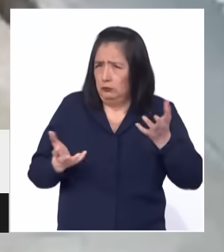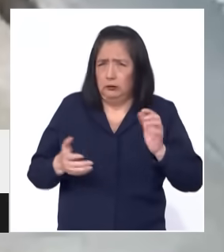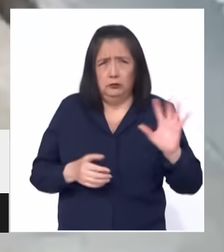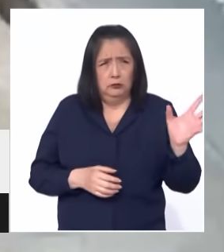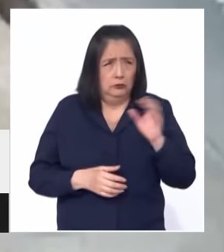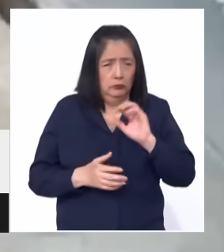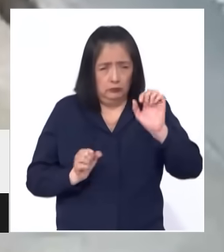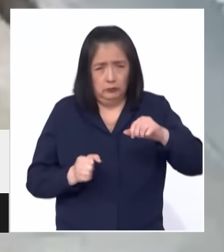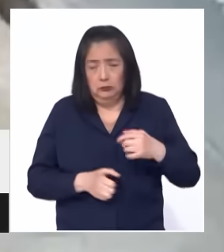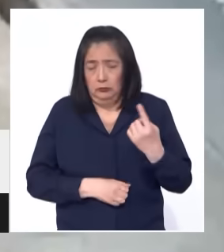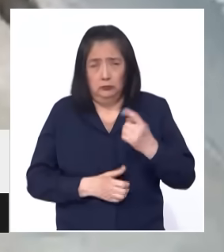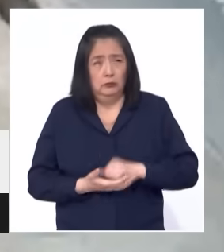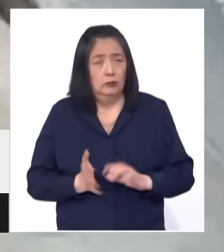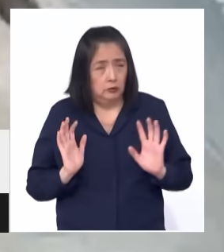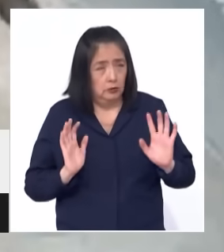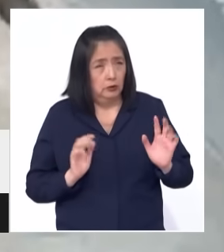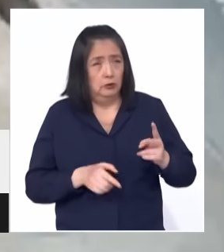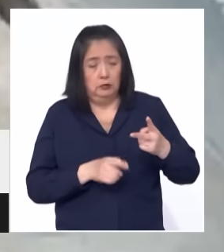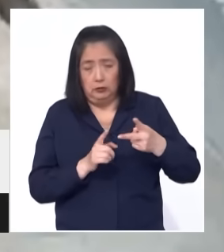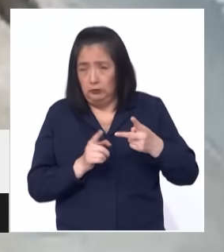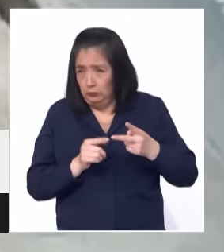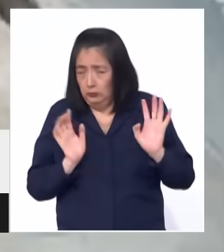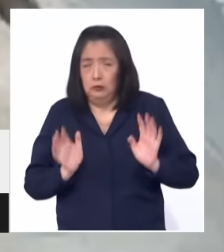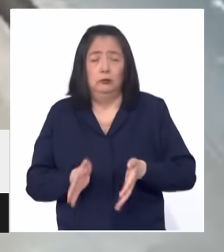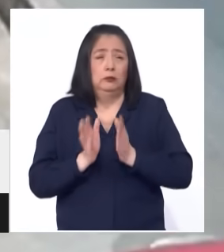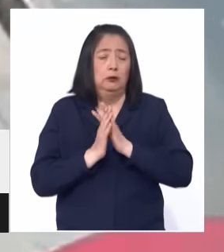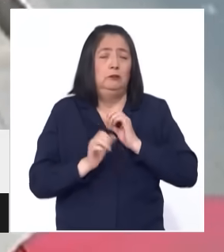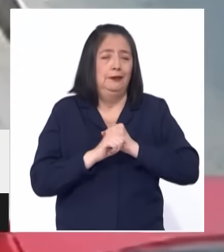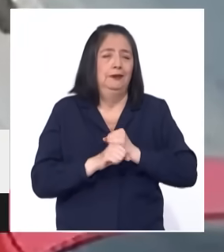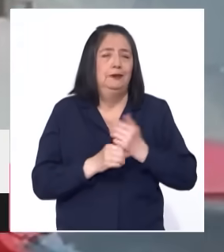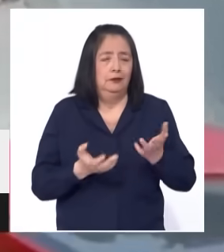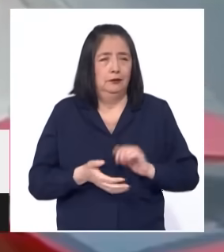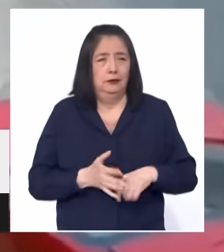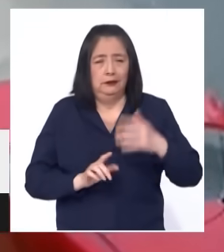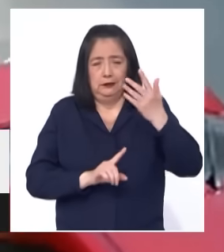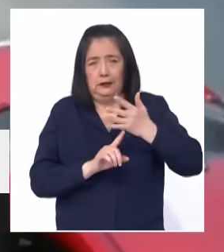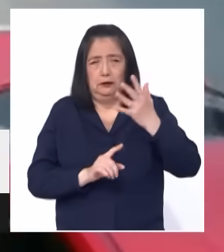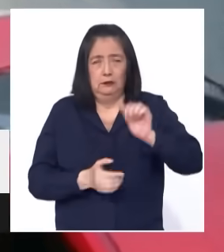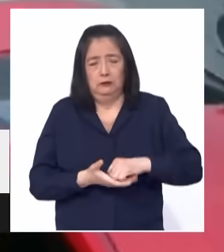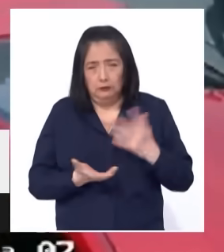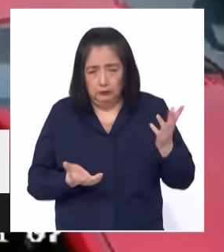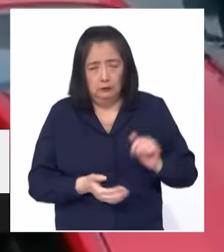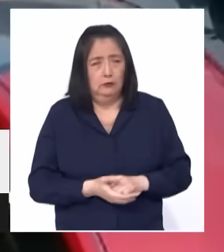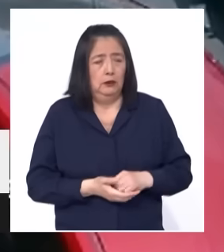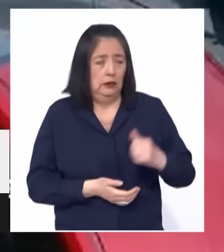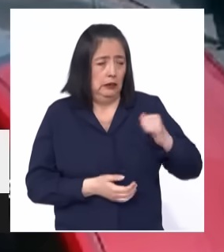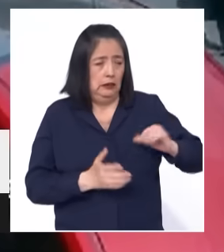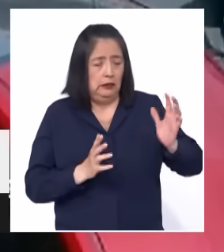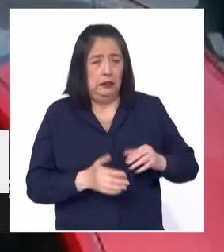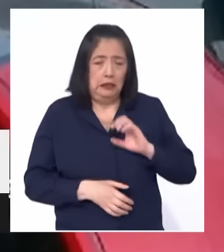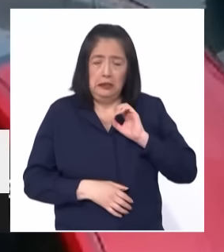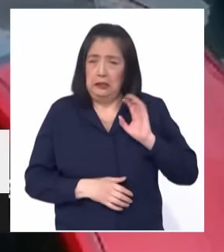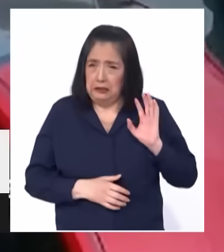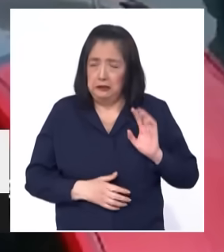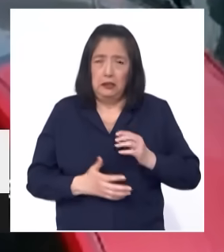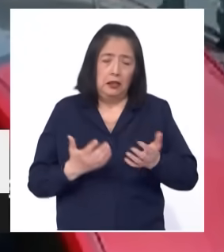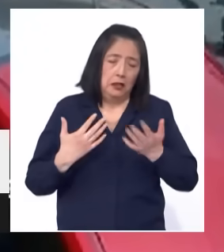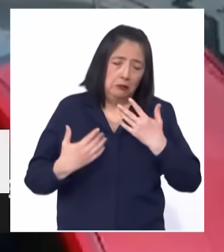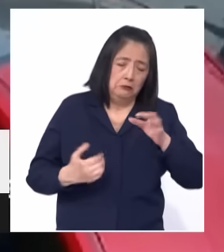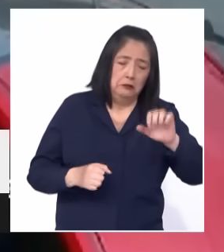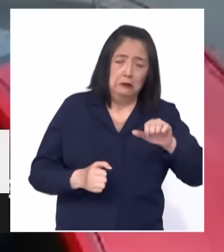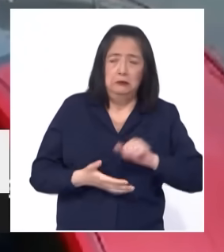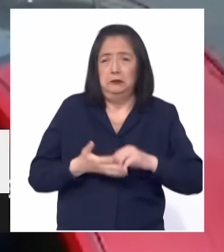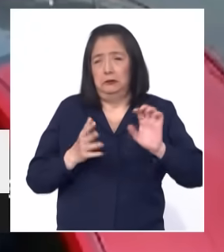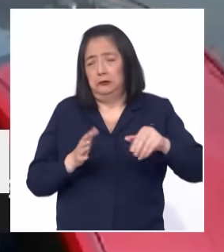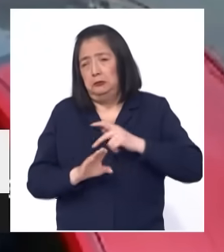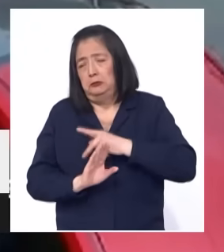todos debemos ser uno solo. Y otra cosa que pedimos, seguridad, tecnología. Ayer el alcalde ha salido en vivo a hablar que ha hecho, ¿no?,